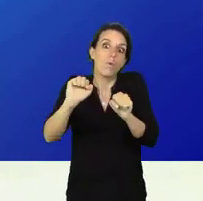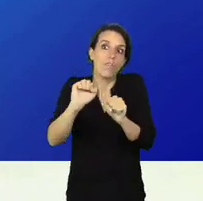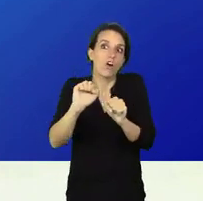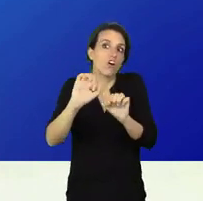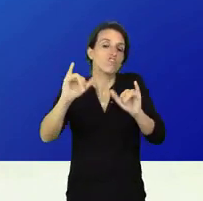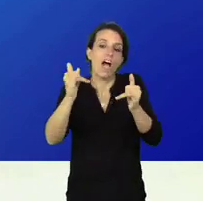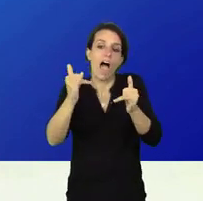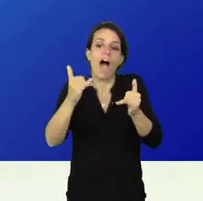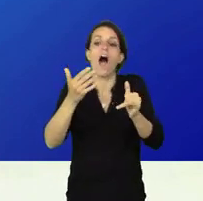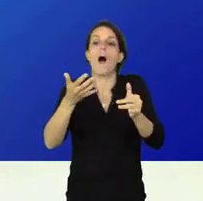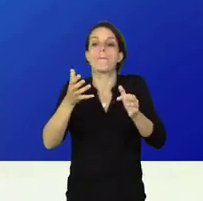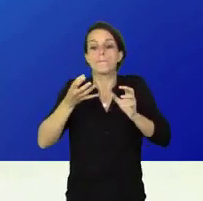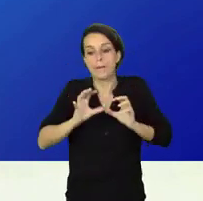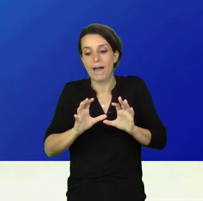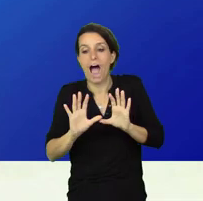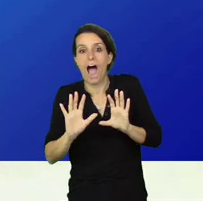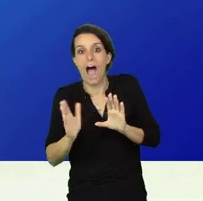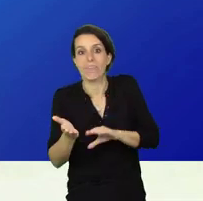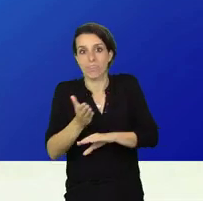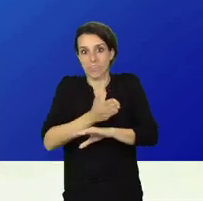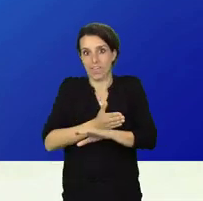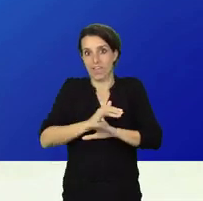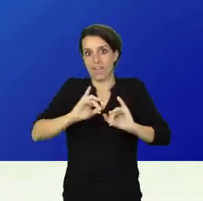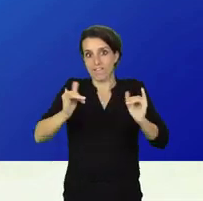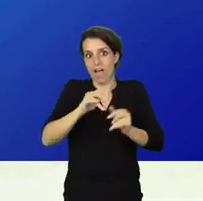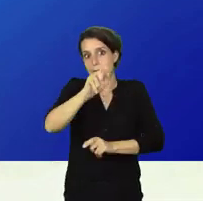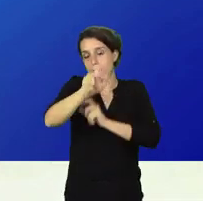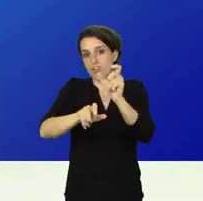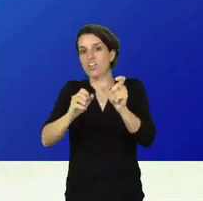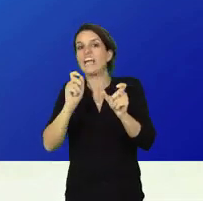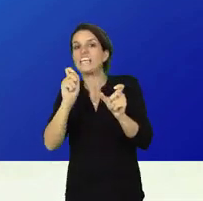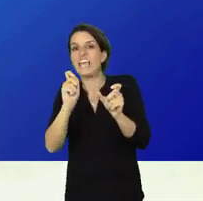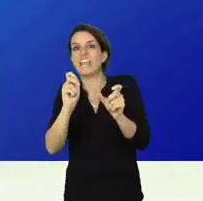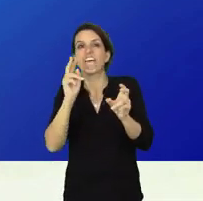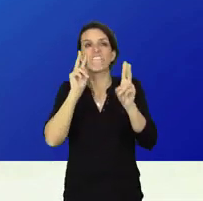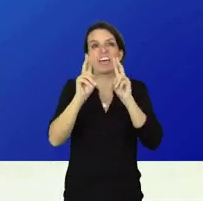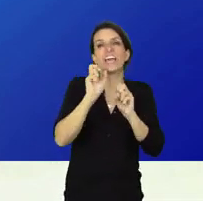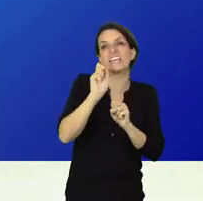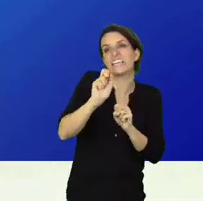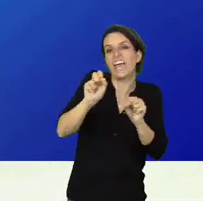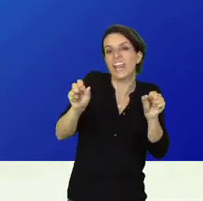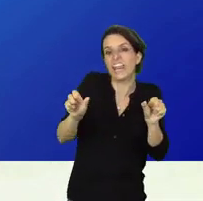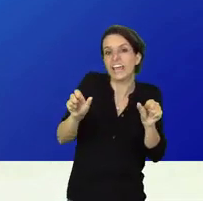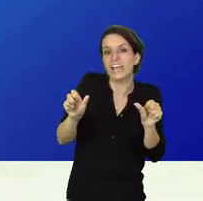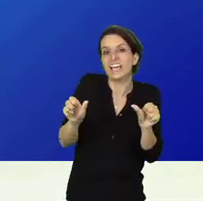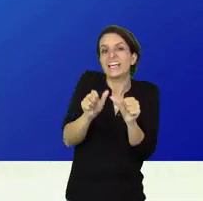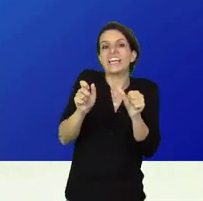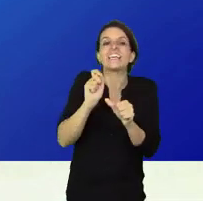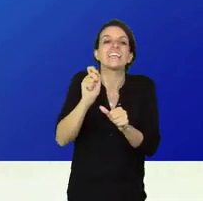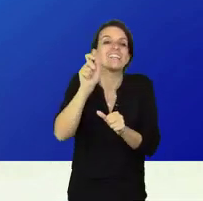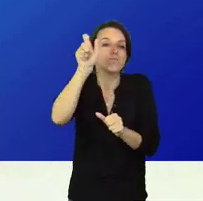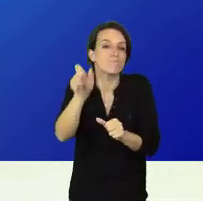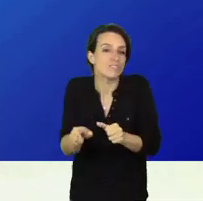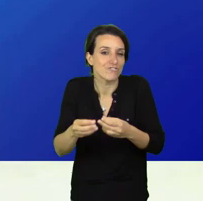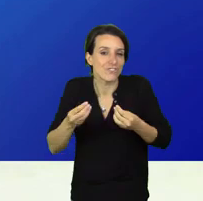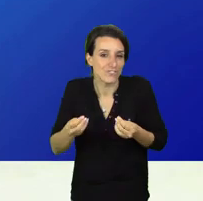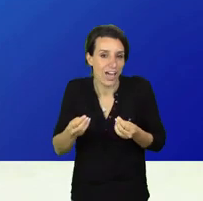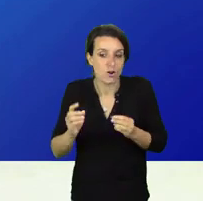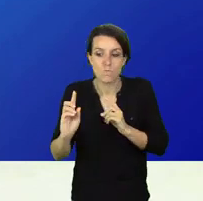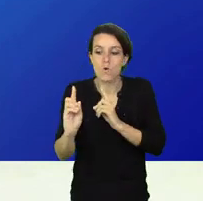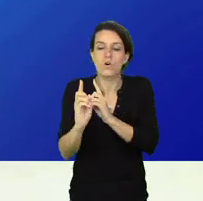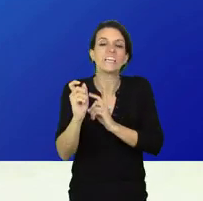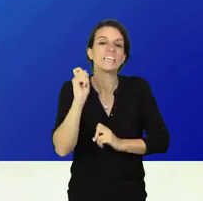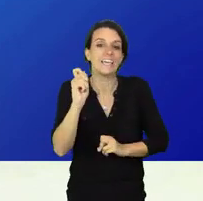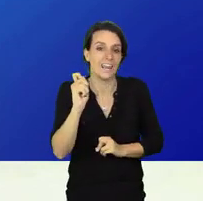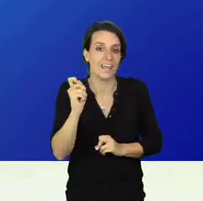dentro del proceso de diseño, integrar determinadas personas en mi proceso de trabajo para que me dé devolución,